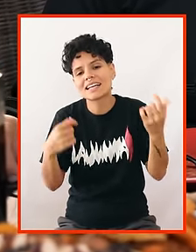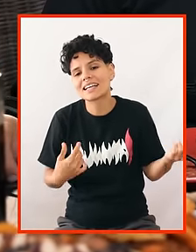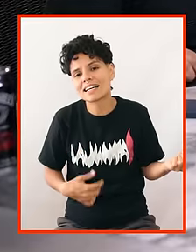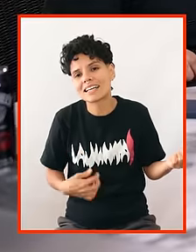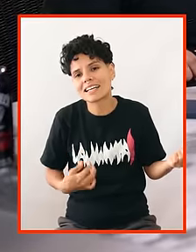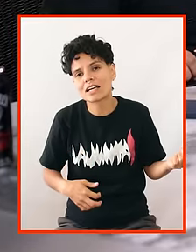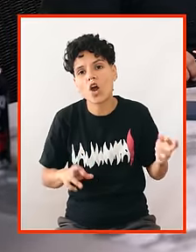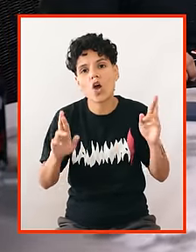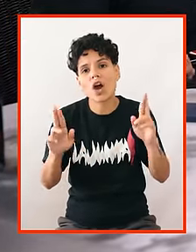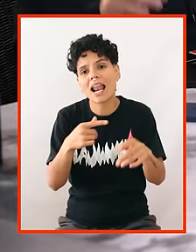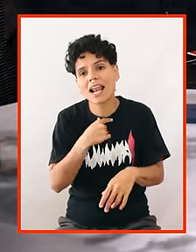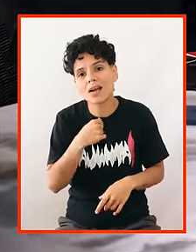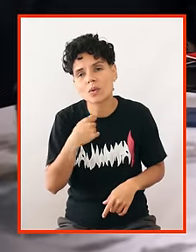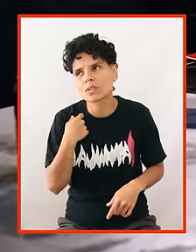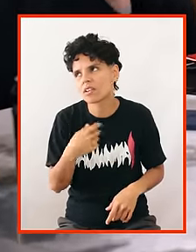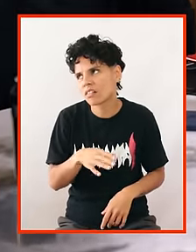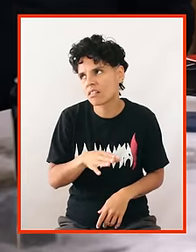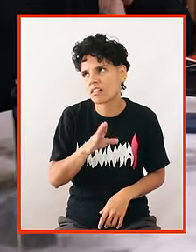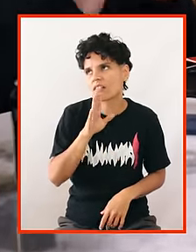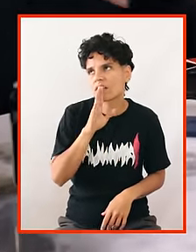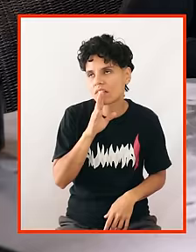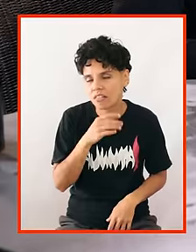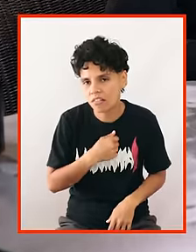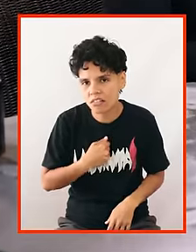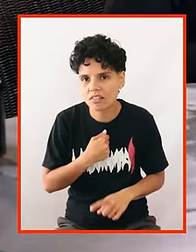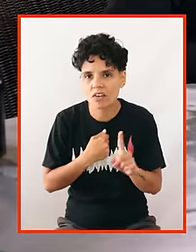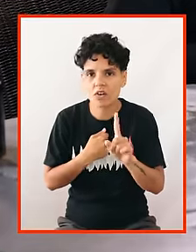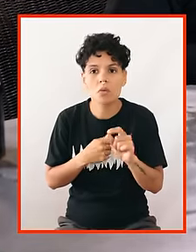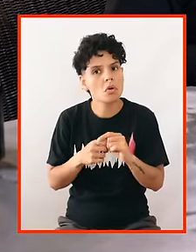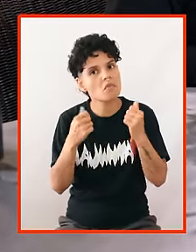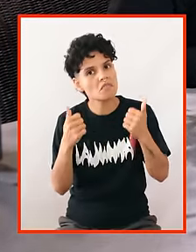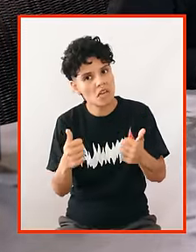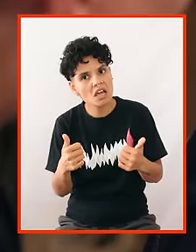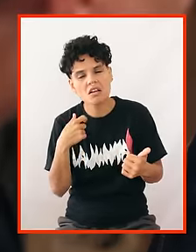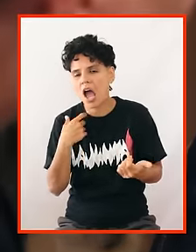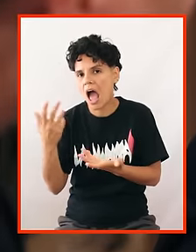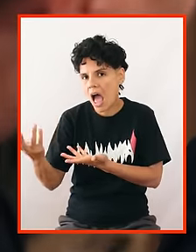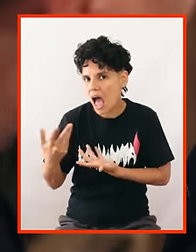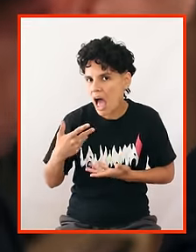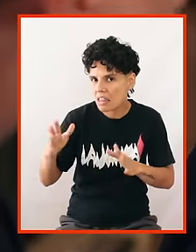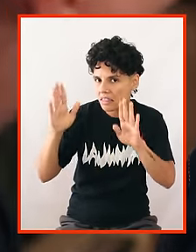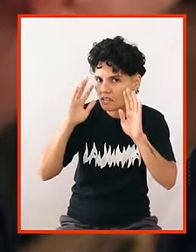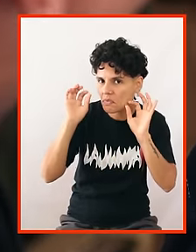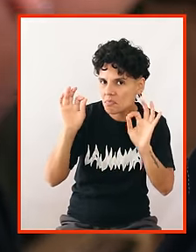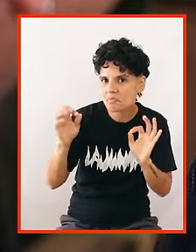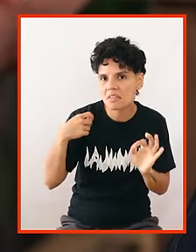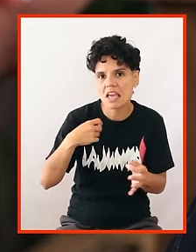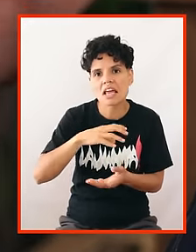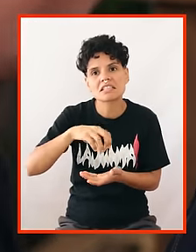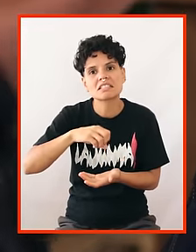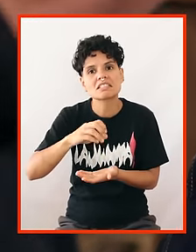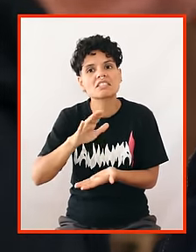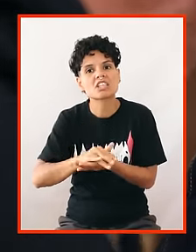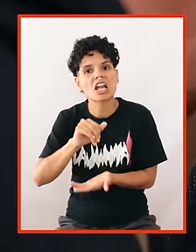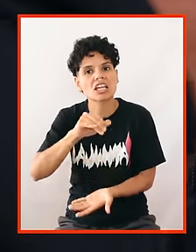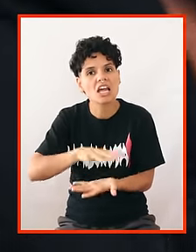ojalá les guste el show. Pero fíjate que nos atendieron muy bien. chasquican con huevo, todo.